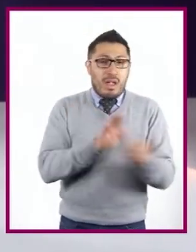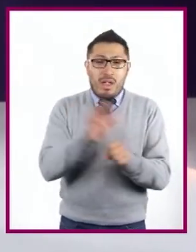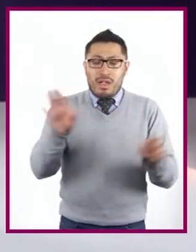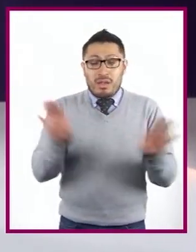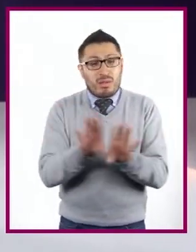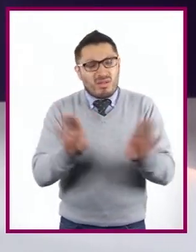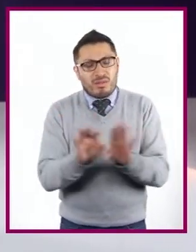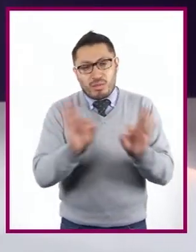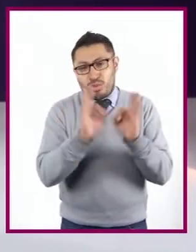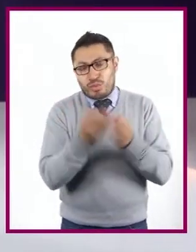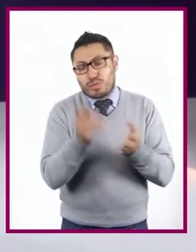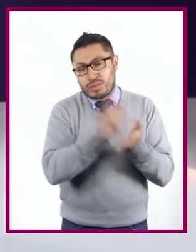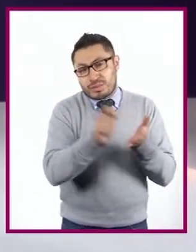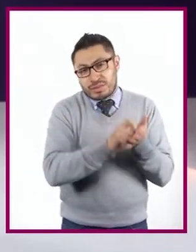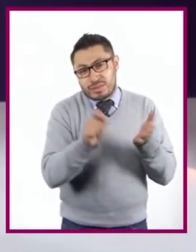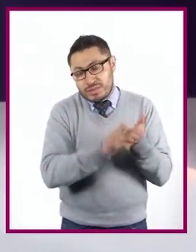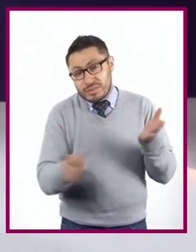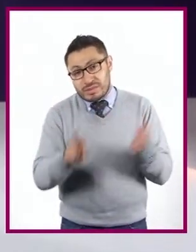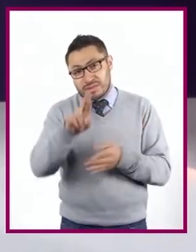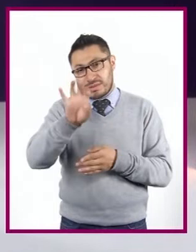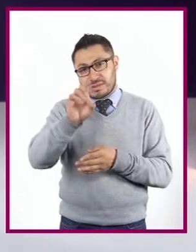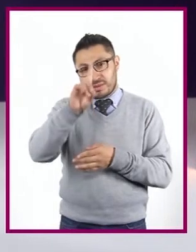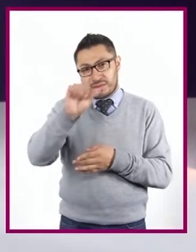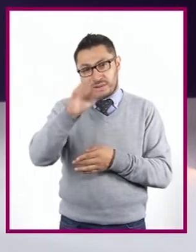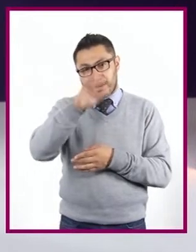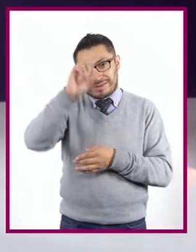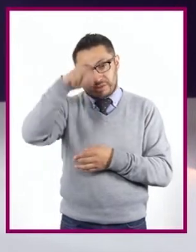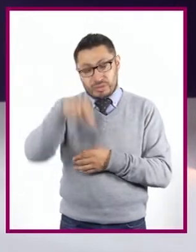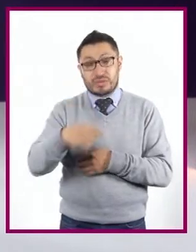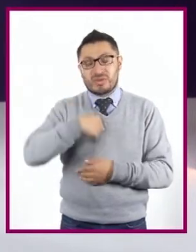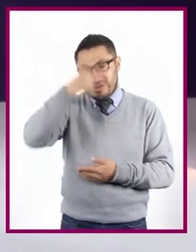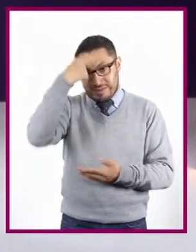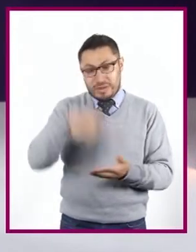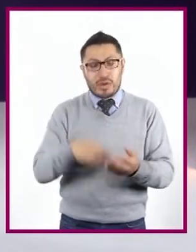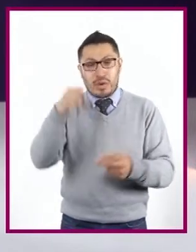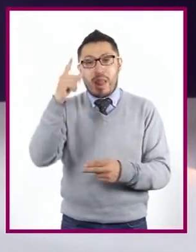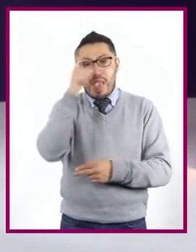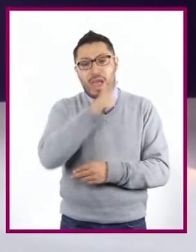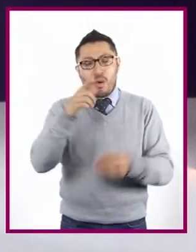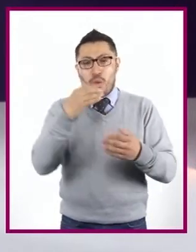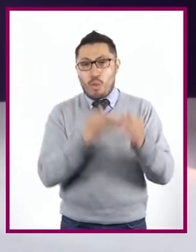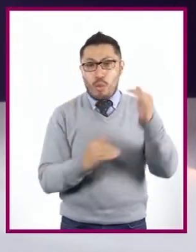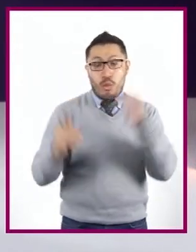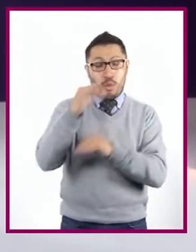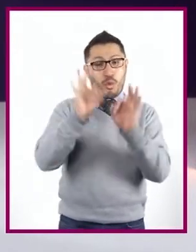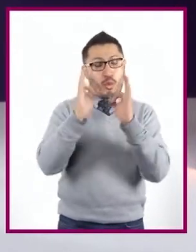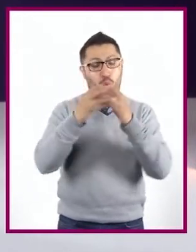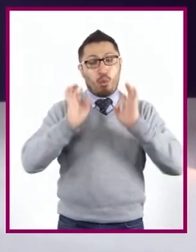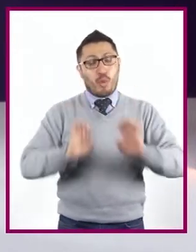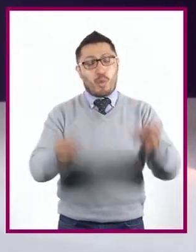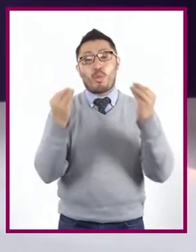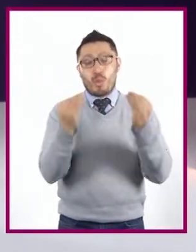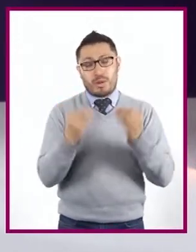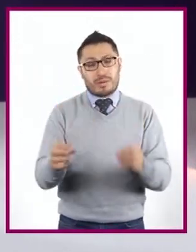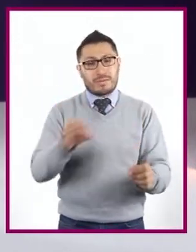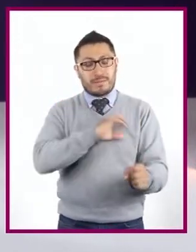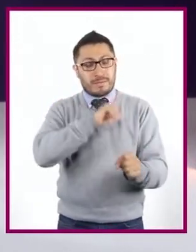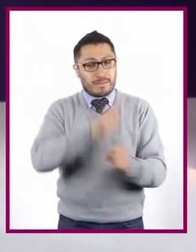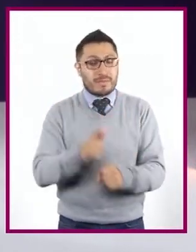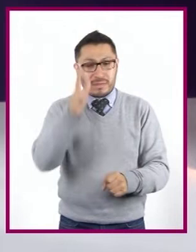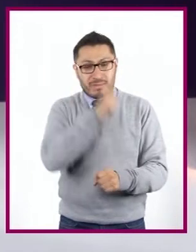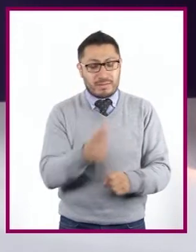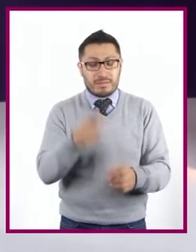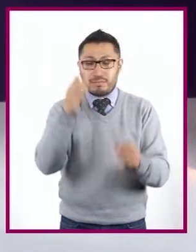redacción? Me parece un lenguaje con alto nivel de formalidad, pues la redacción es precisa, usa lenguaje especializado